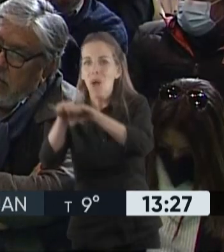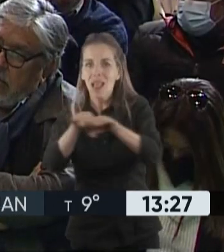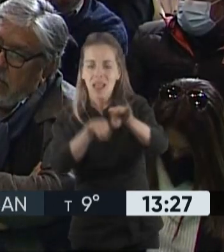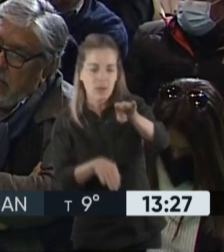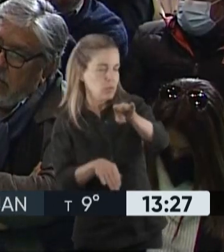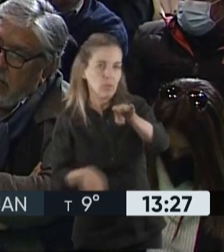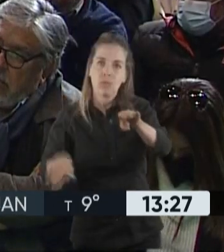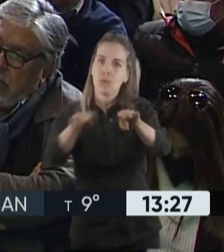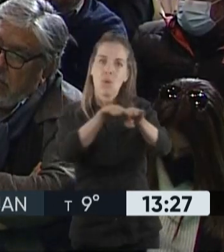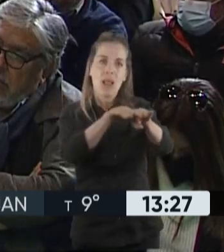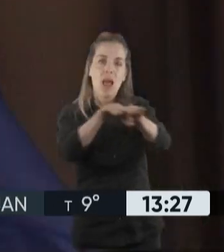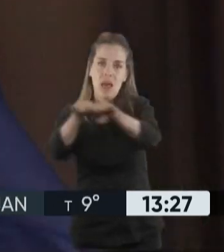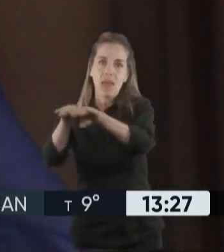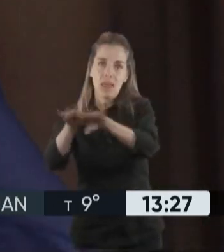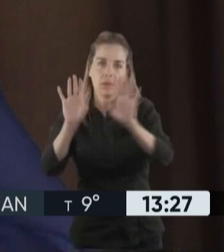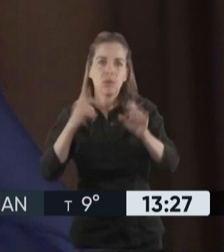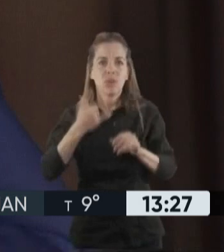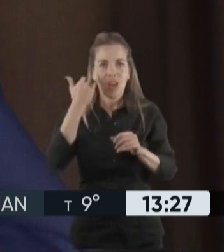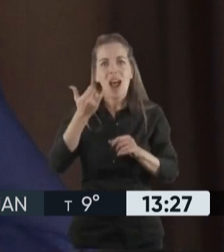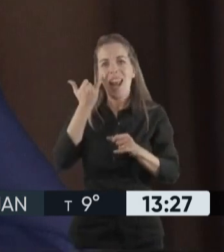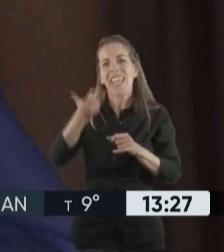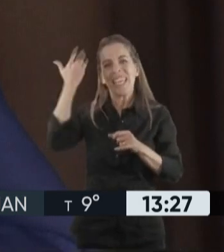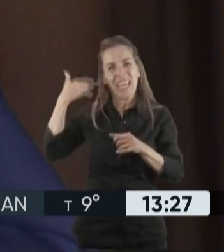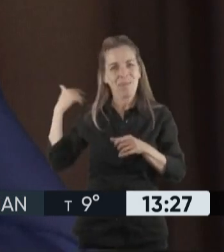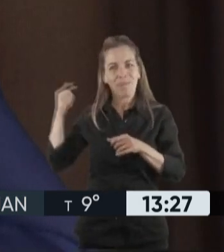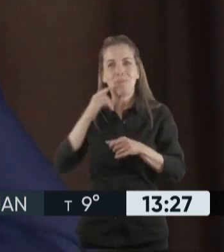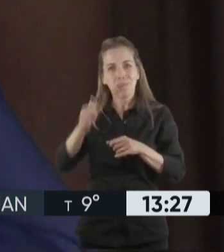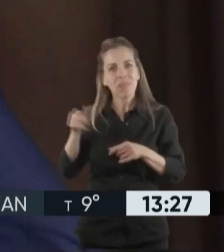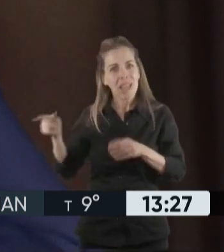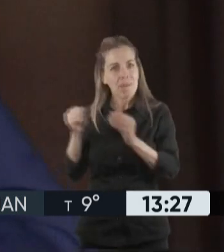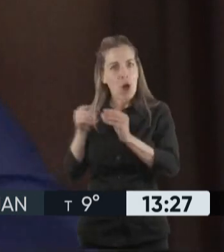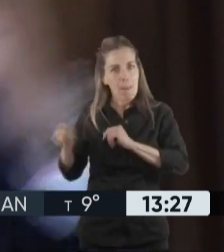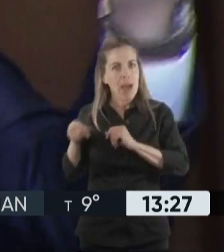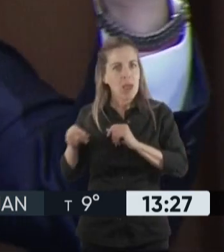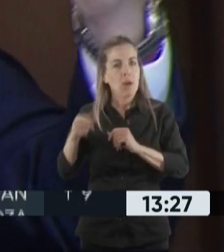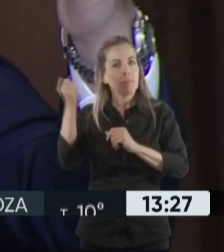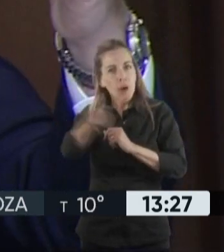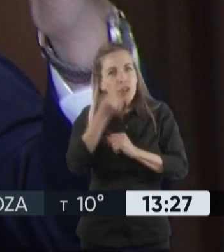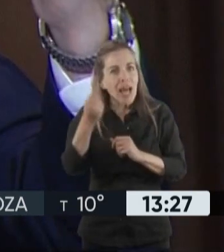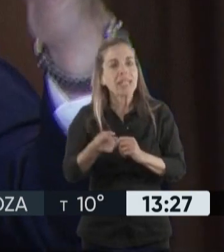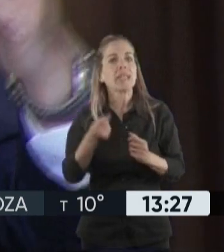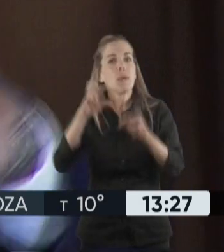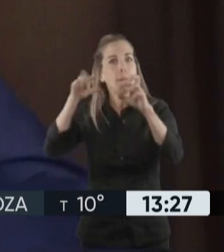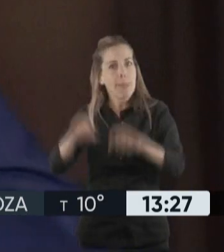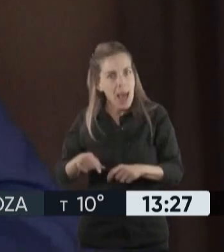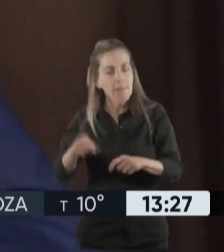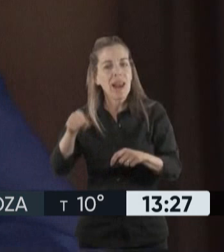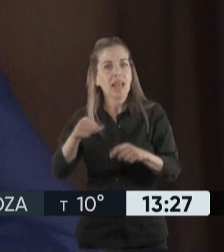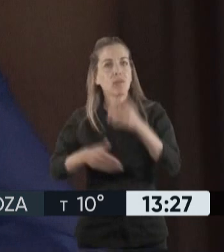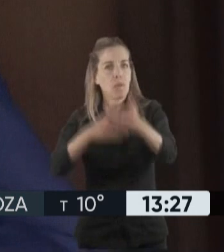momento a Ricardo, vamos a llevar adelante un plan para que todo esto funcione. Hoy el Congreso está